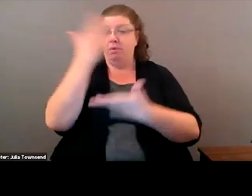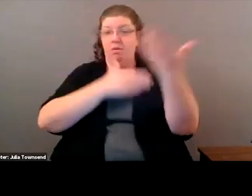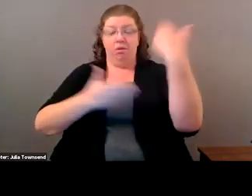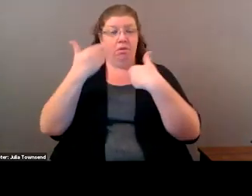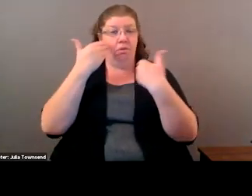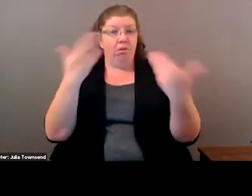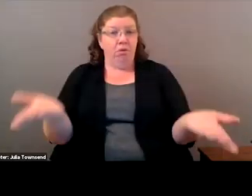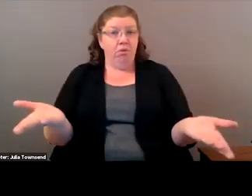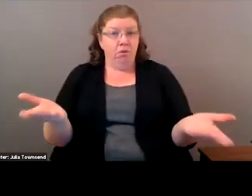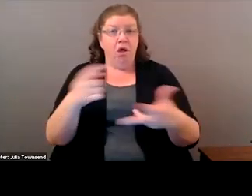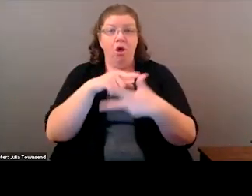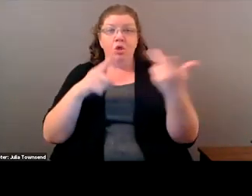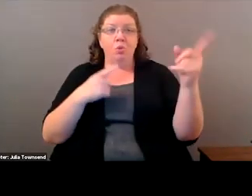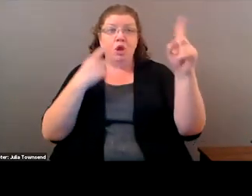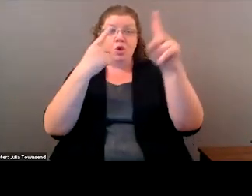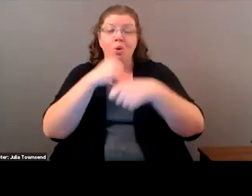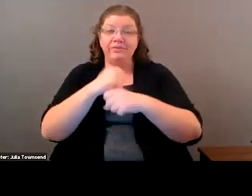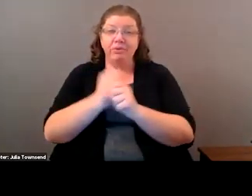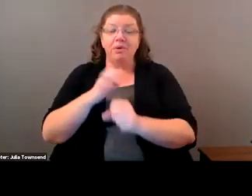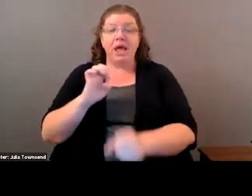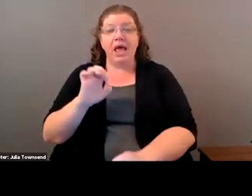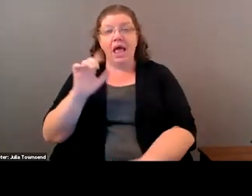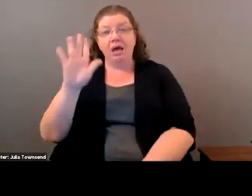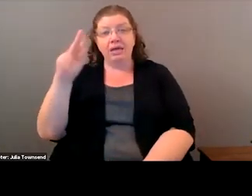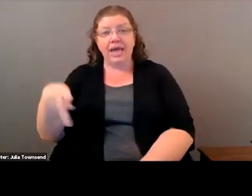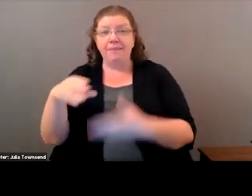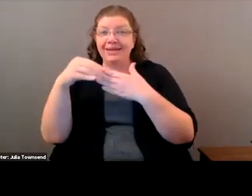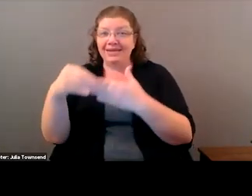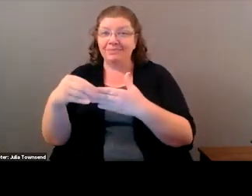estoy perdida